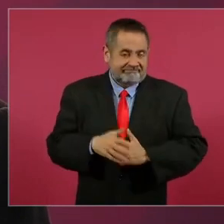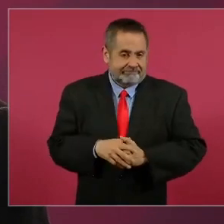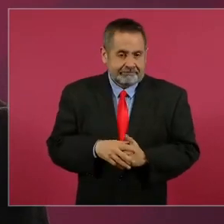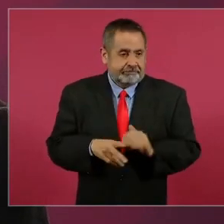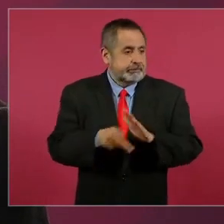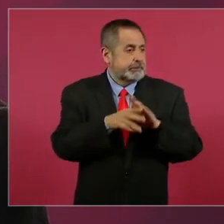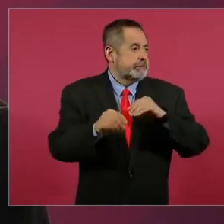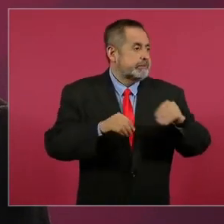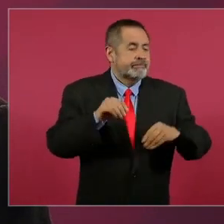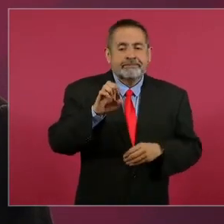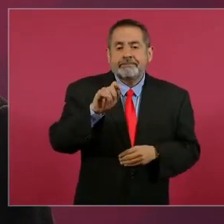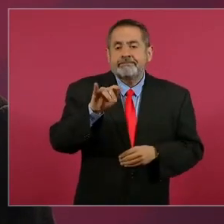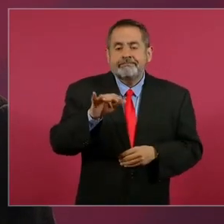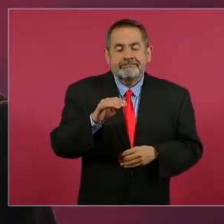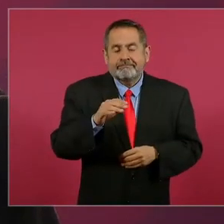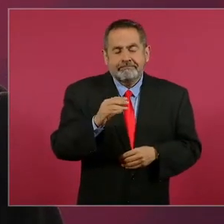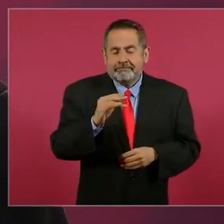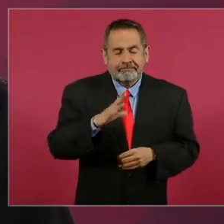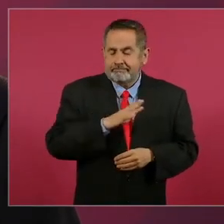periodística,